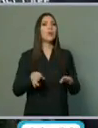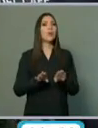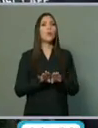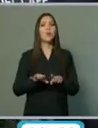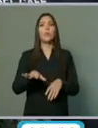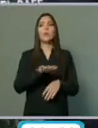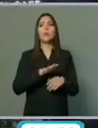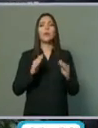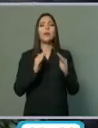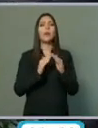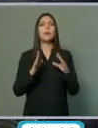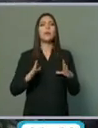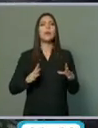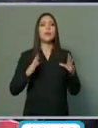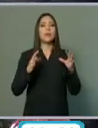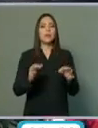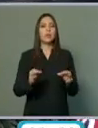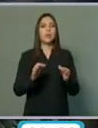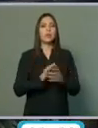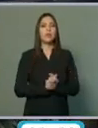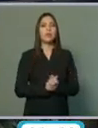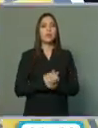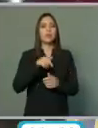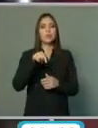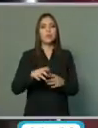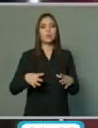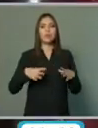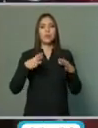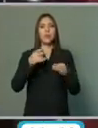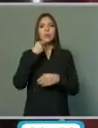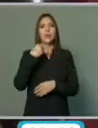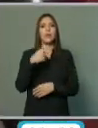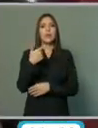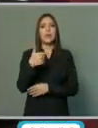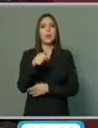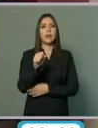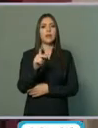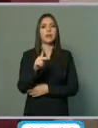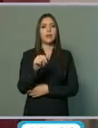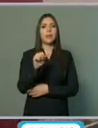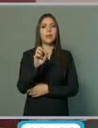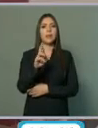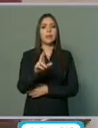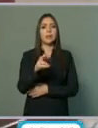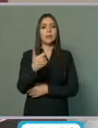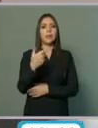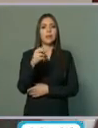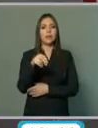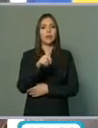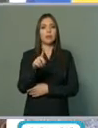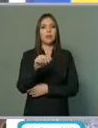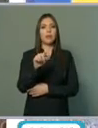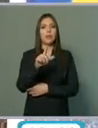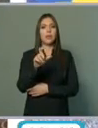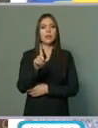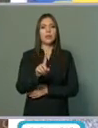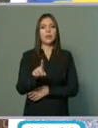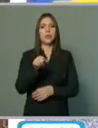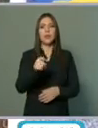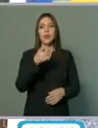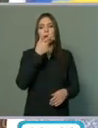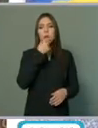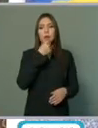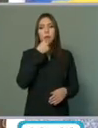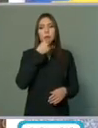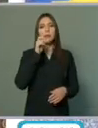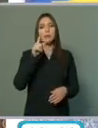fundó? Aquí la fundó el señor Gaspar González cuando vino de su natal